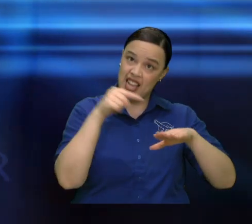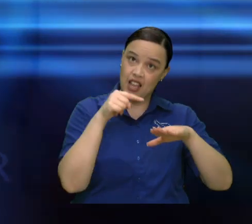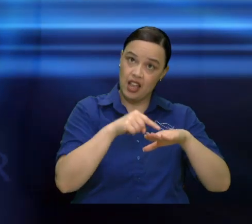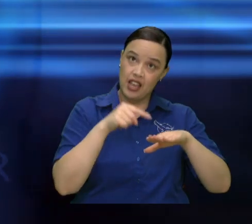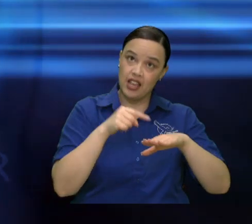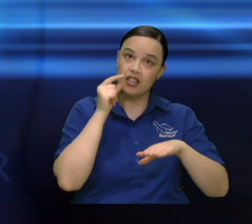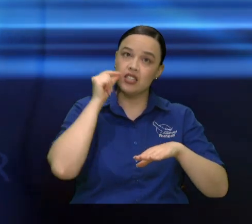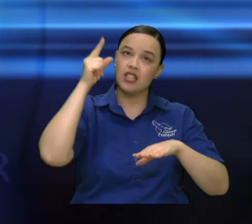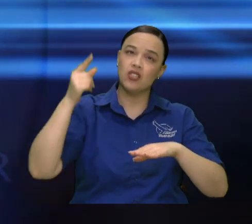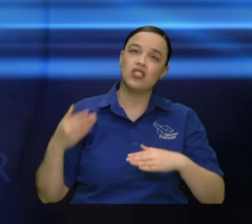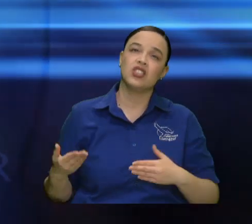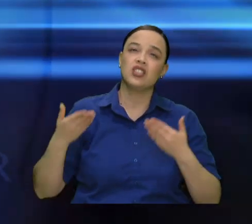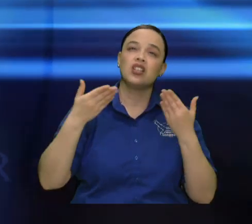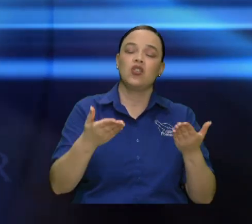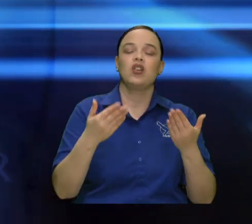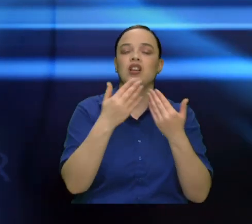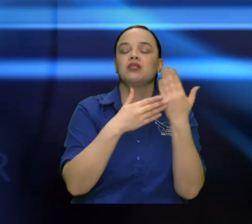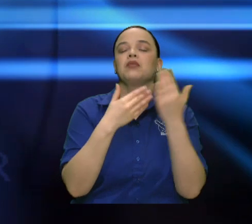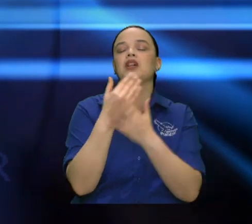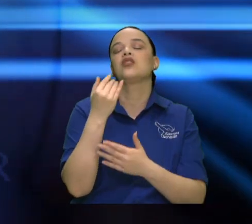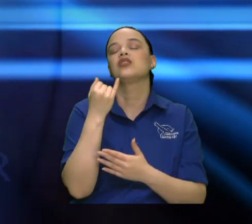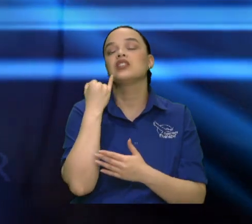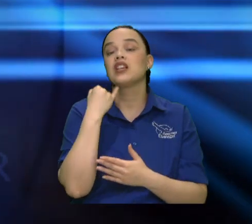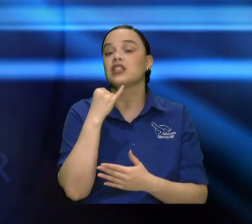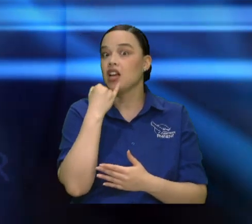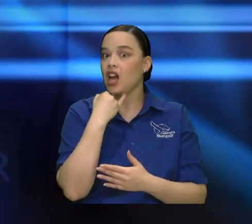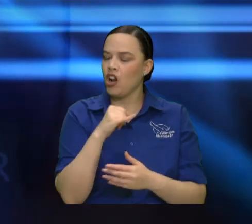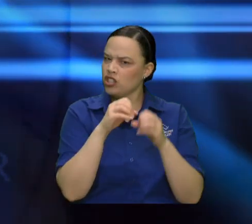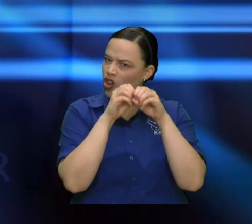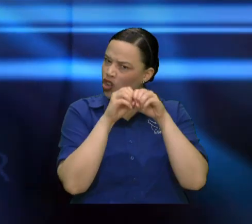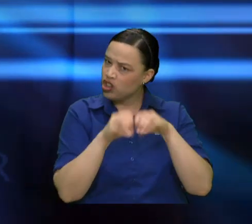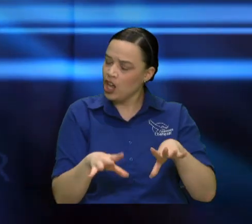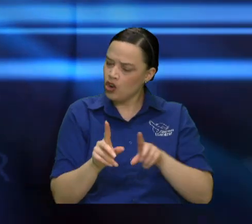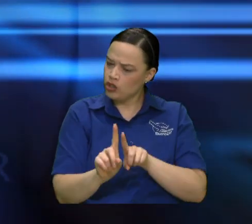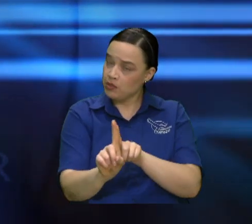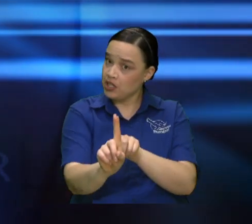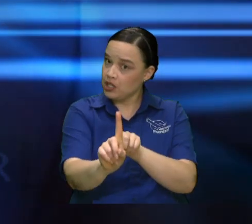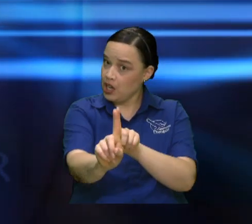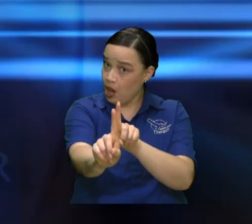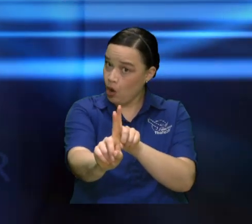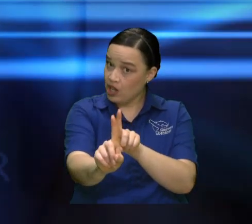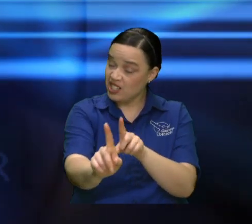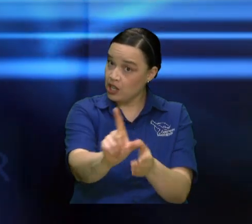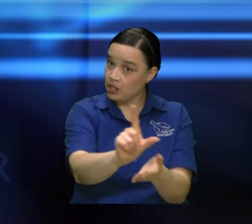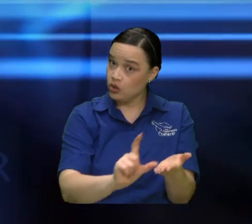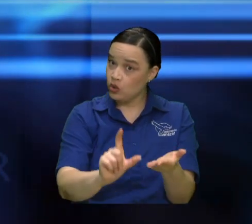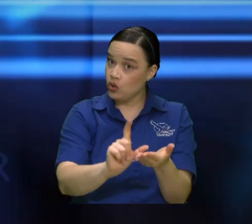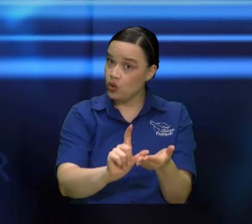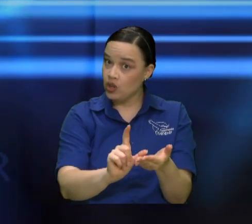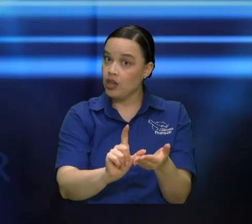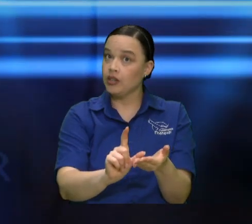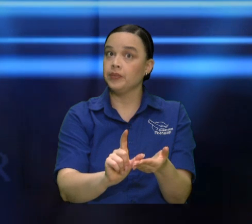los derrotaron y los persiguieron hasta ha sido un la grande hasta mis refutó mein